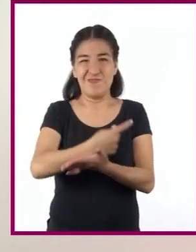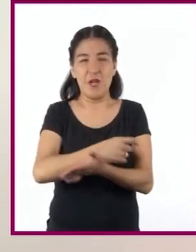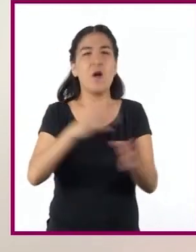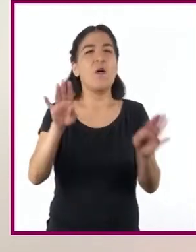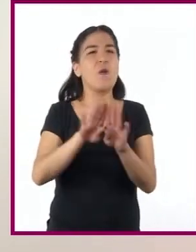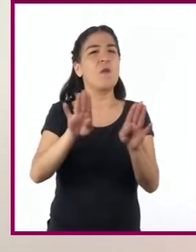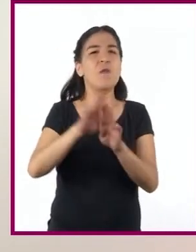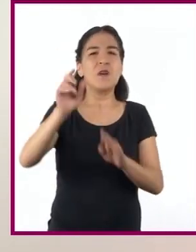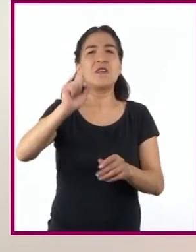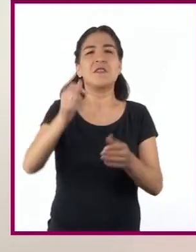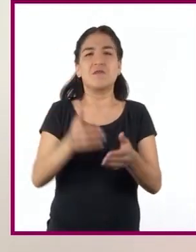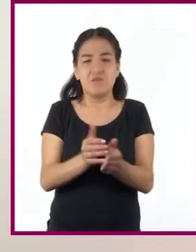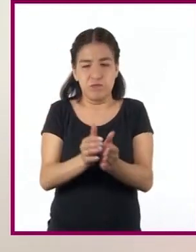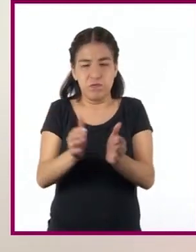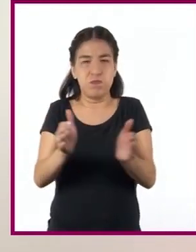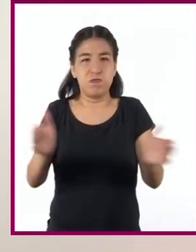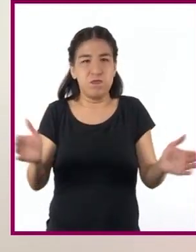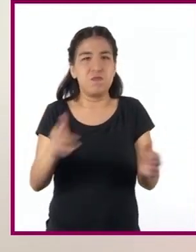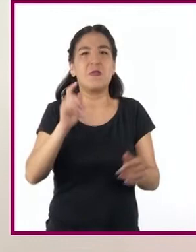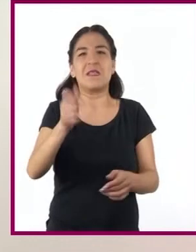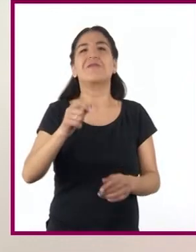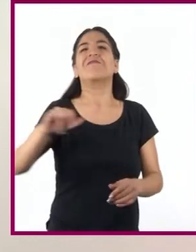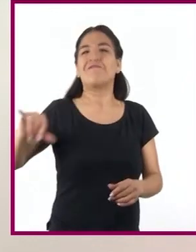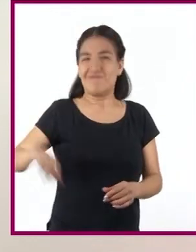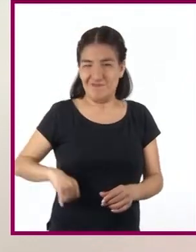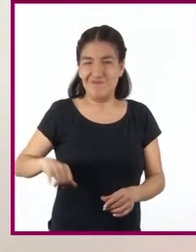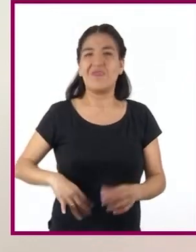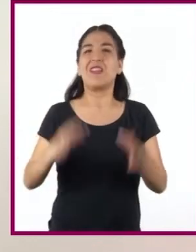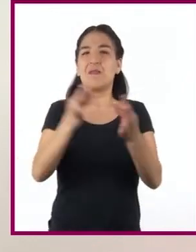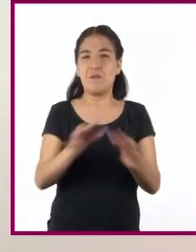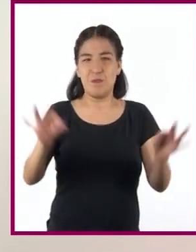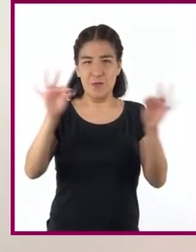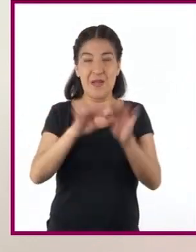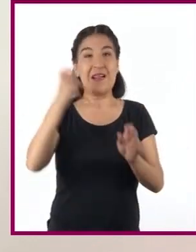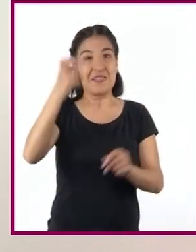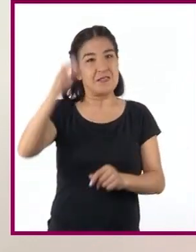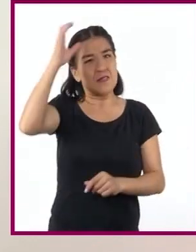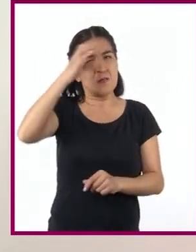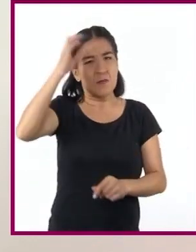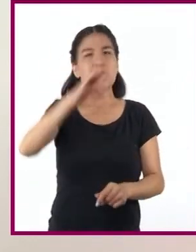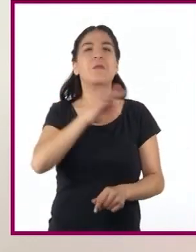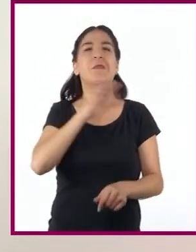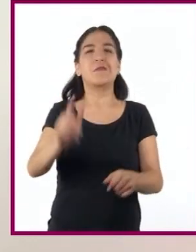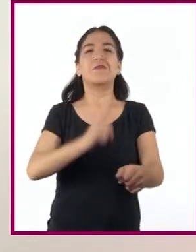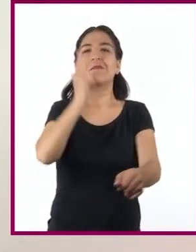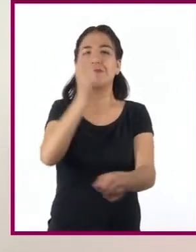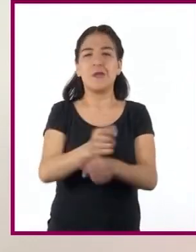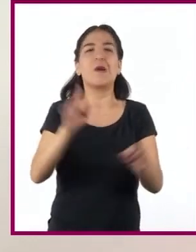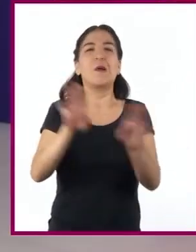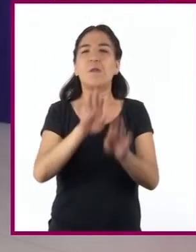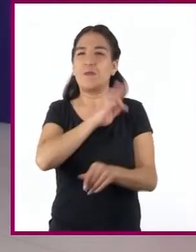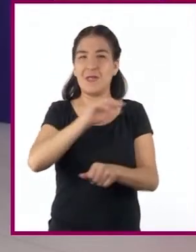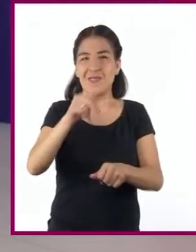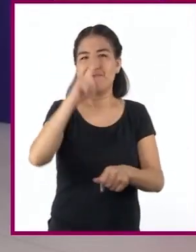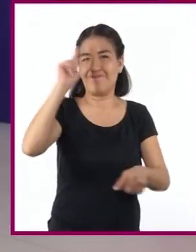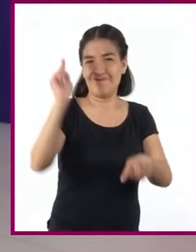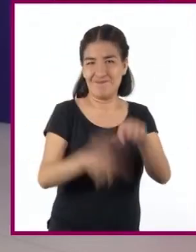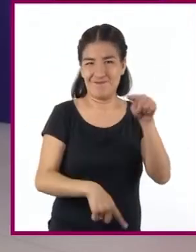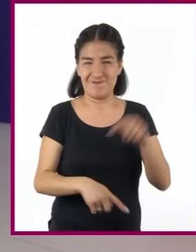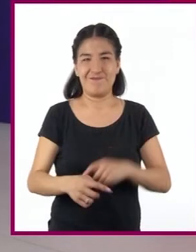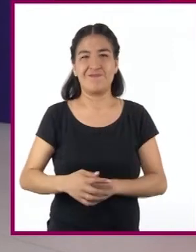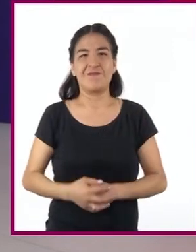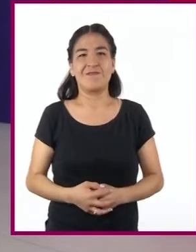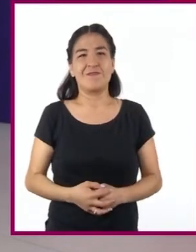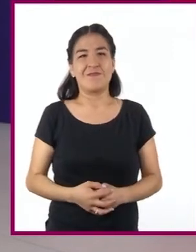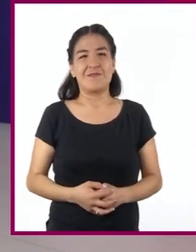su población es muy importante, pues así los científicos pueden descubrir cómo combatirlos.